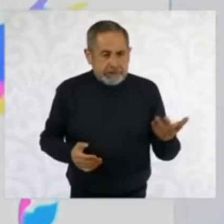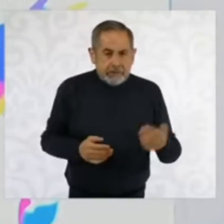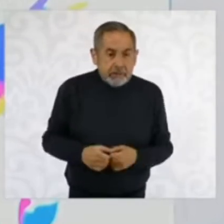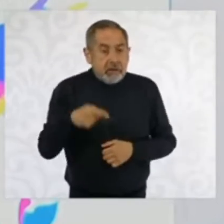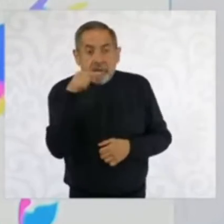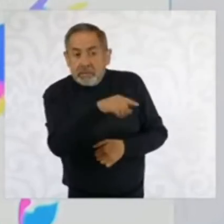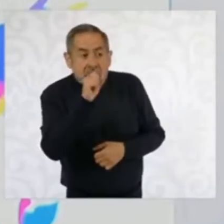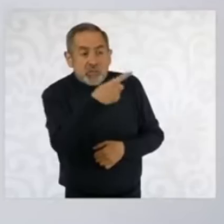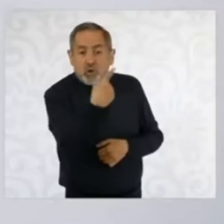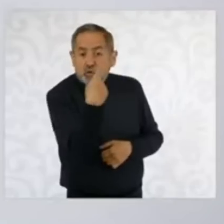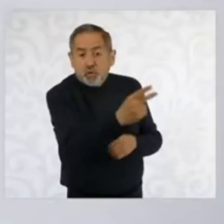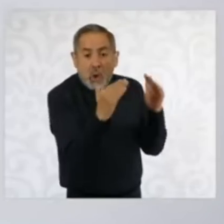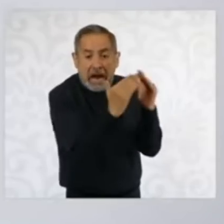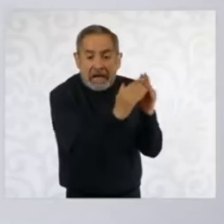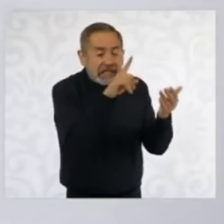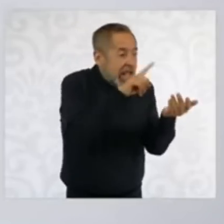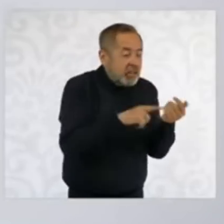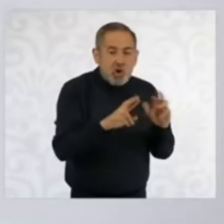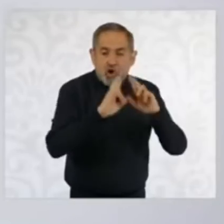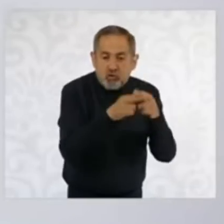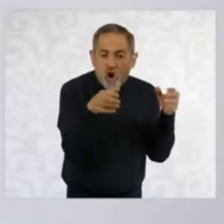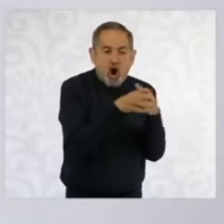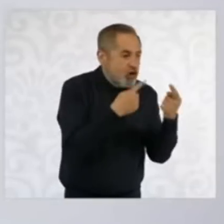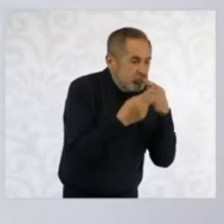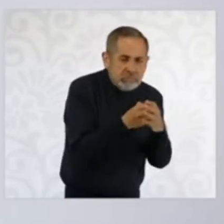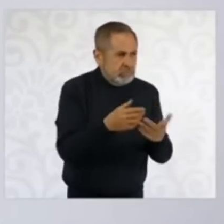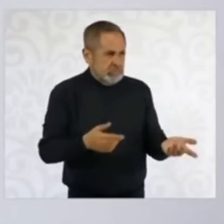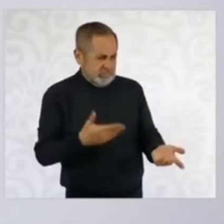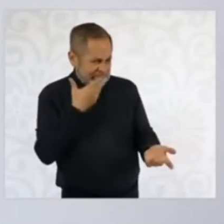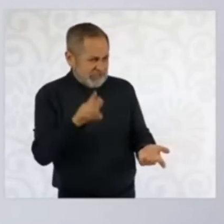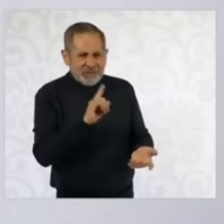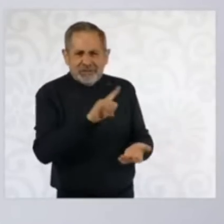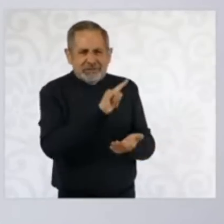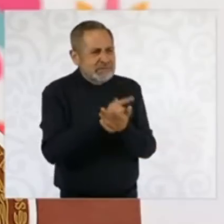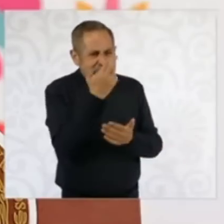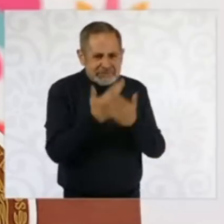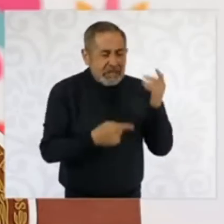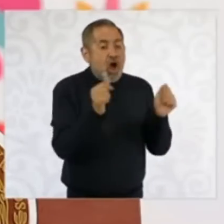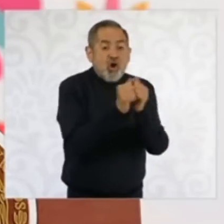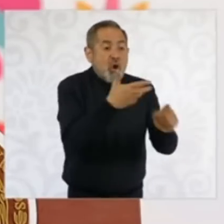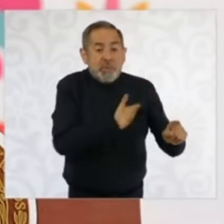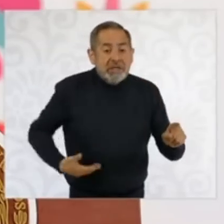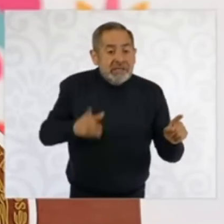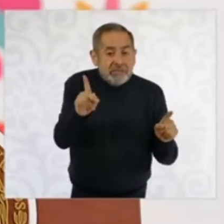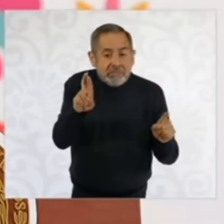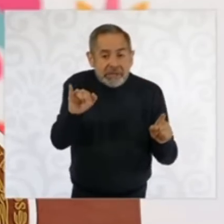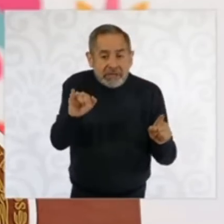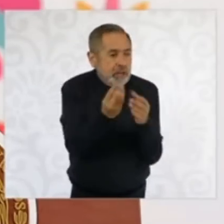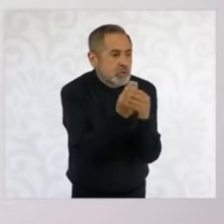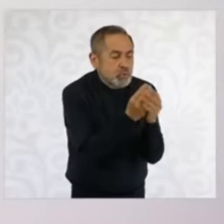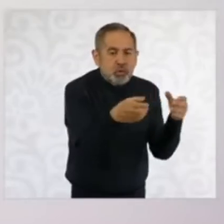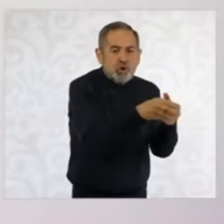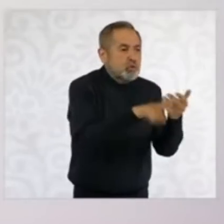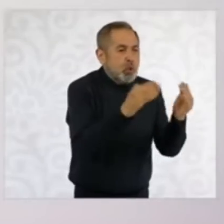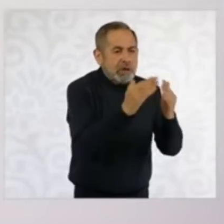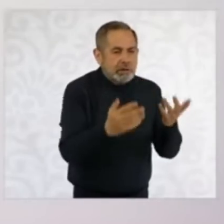fue donde se llevó a cabo la ilegal reunión con el presidente del PRI, ya dijo que él no estaba,